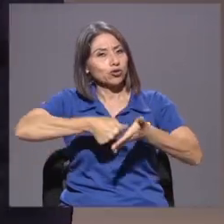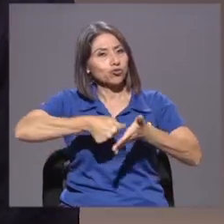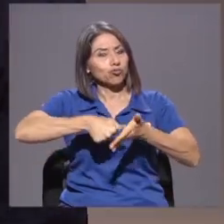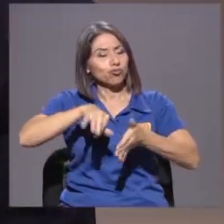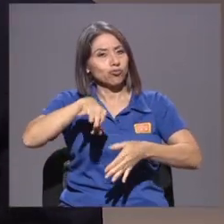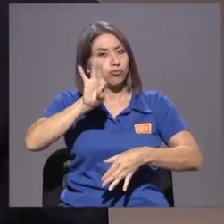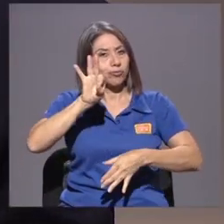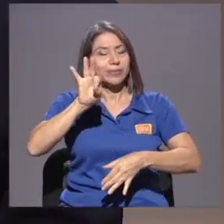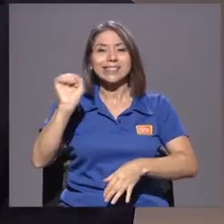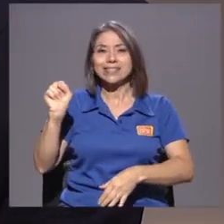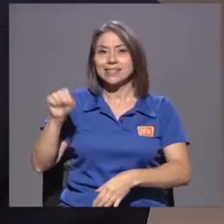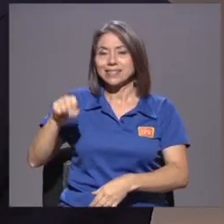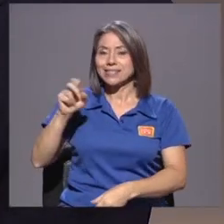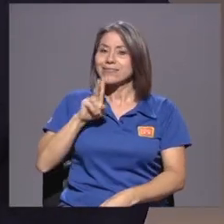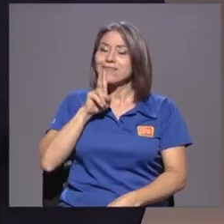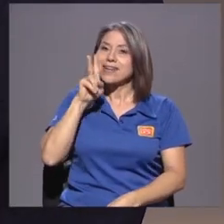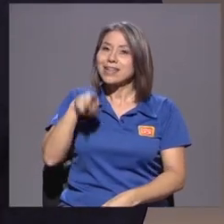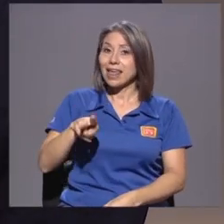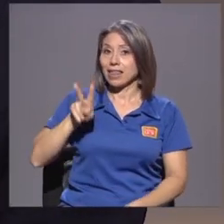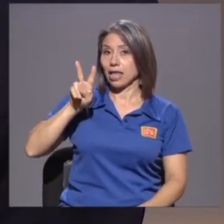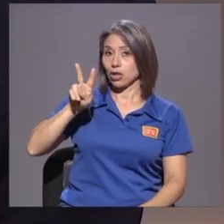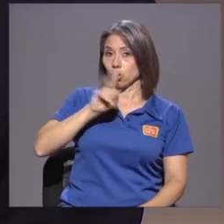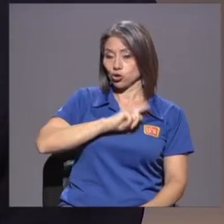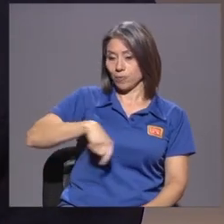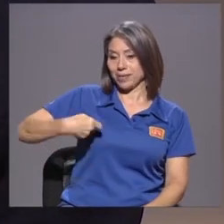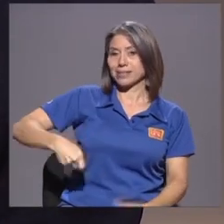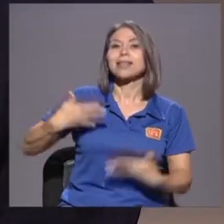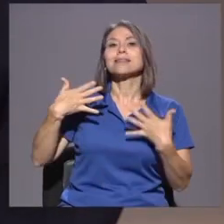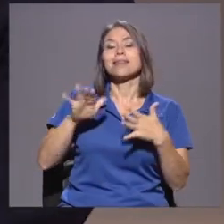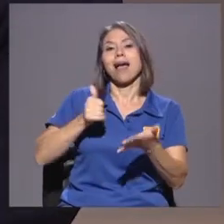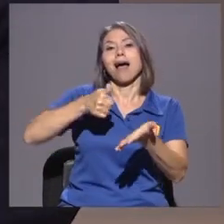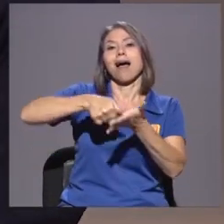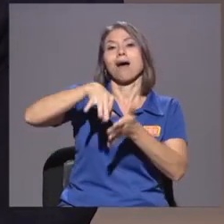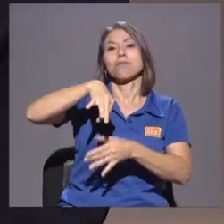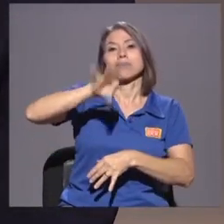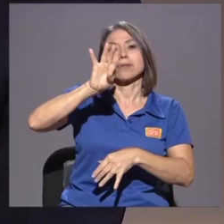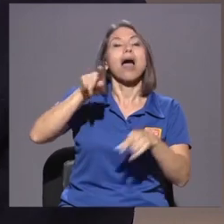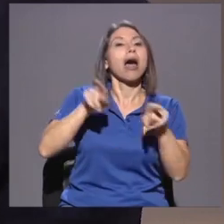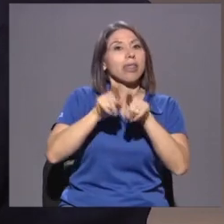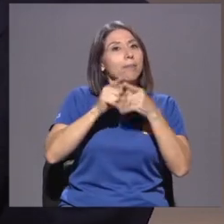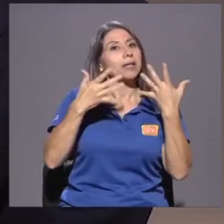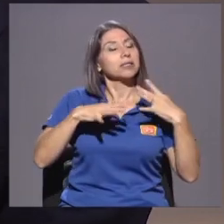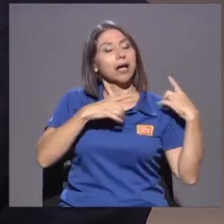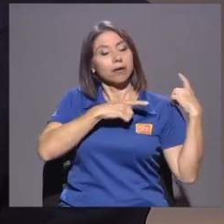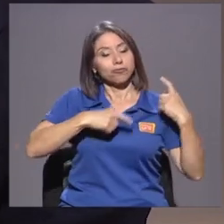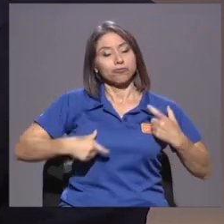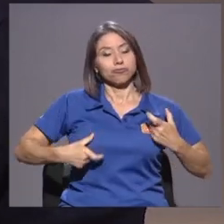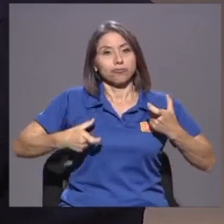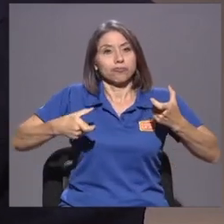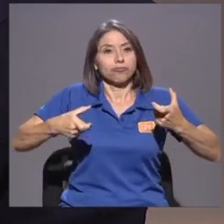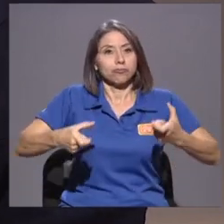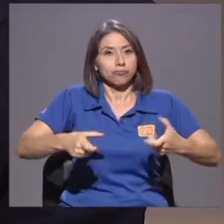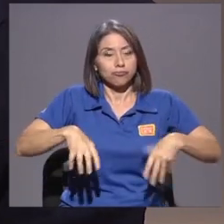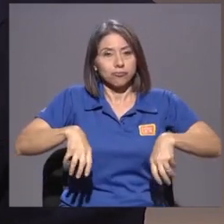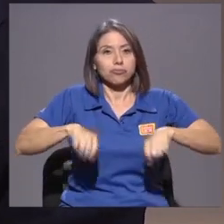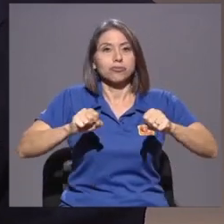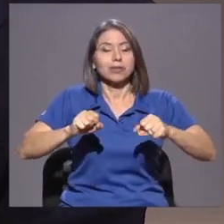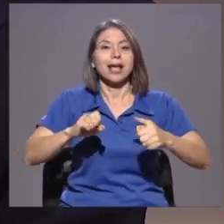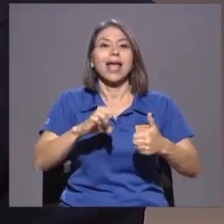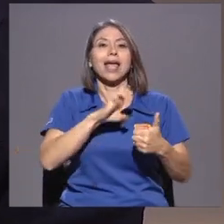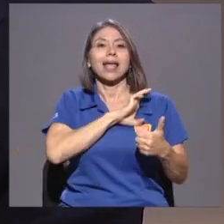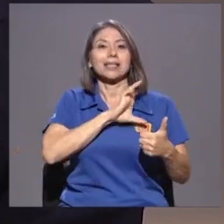si en realidad hay dos presidentes que fueron elegidos y además tomaron posesión me refiero a el salvador